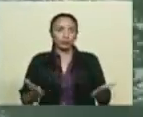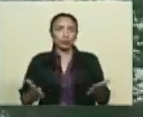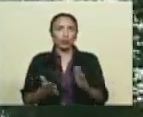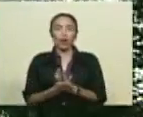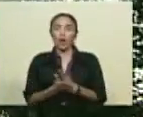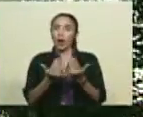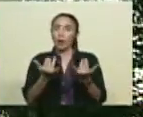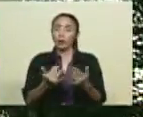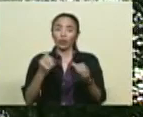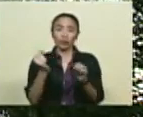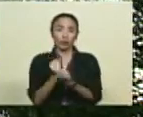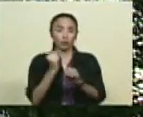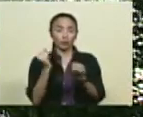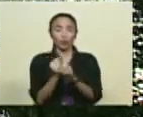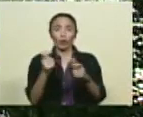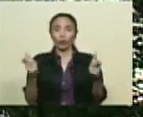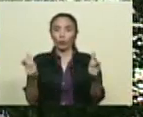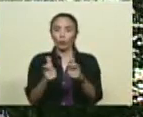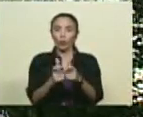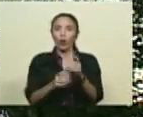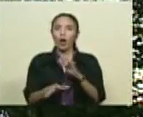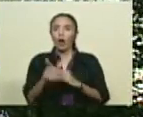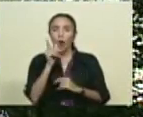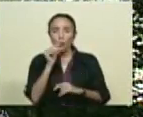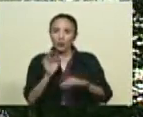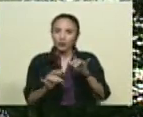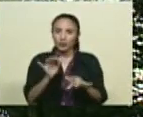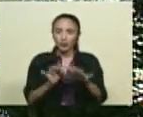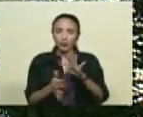recibido esta jornada de trabajo con el secretario general de la OPEP.